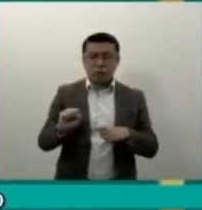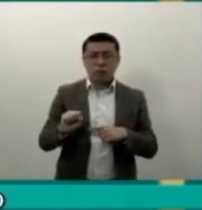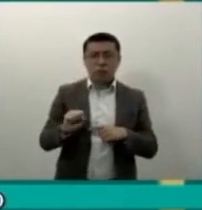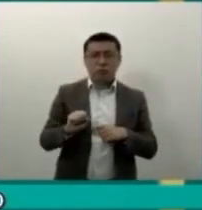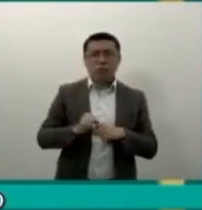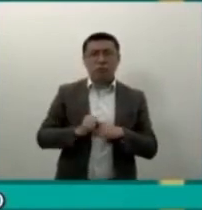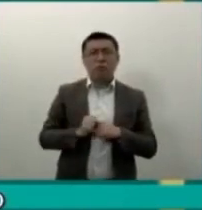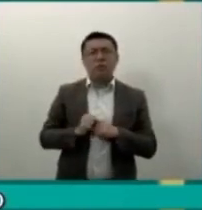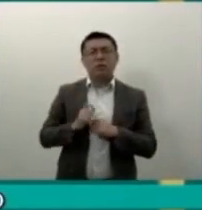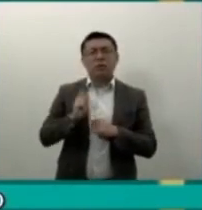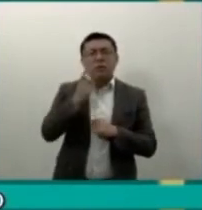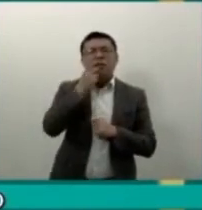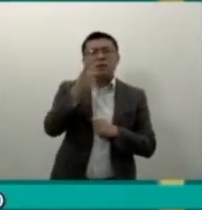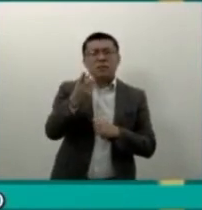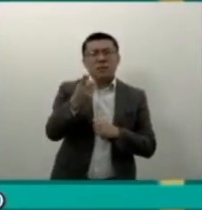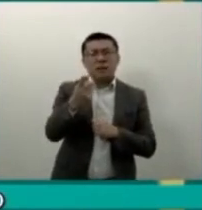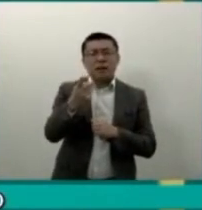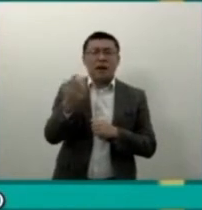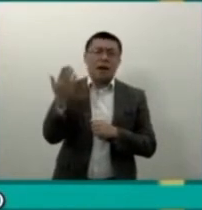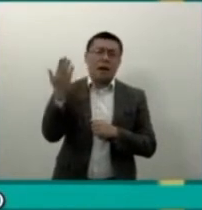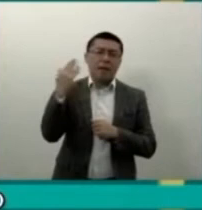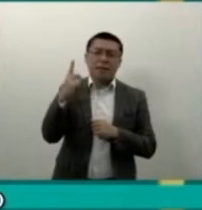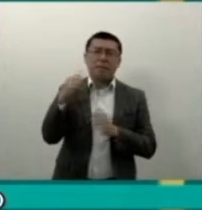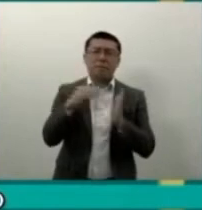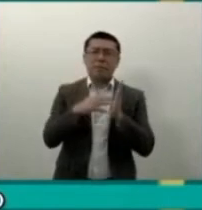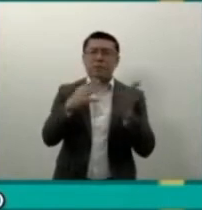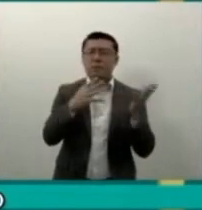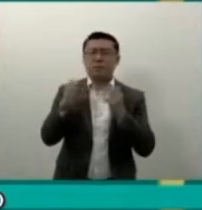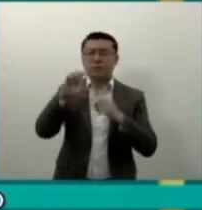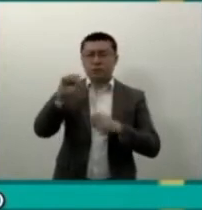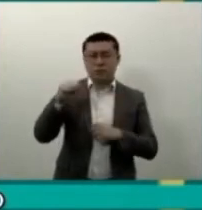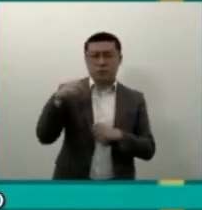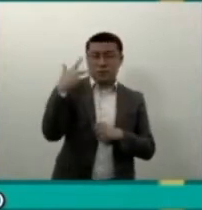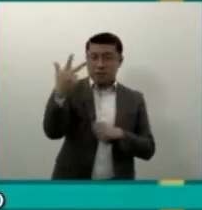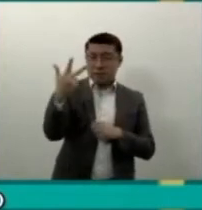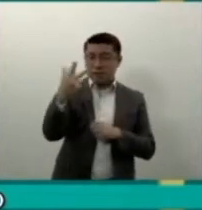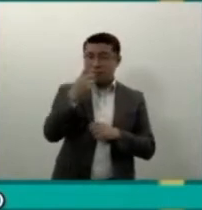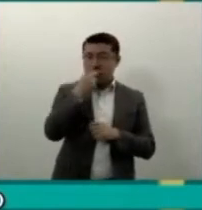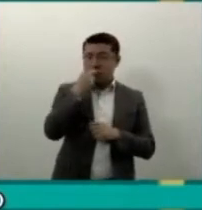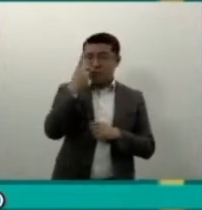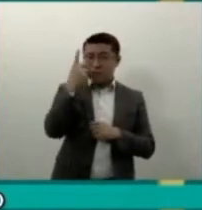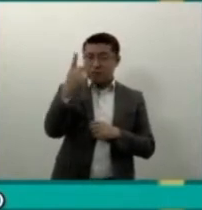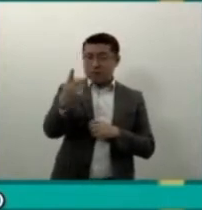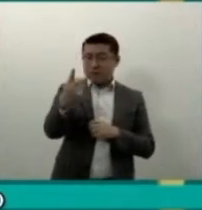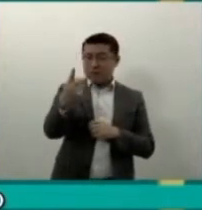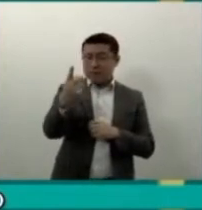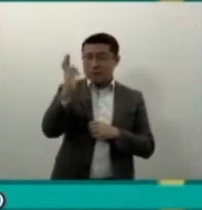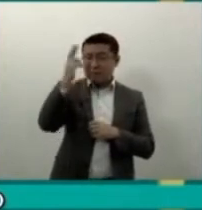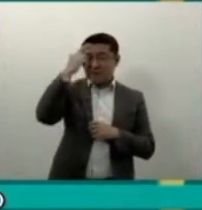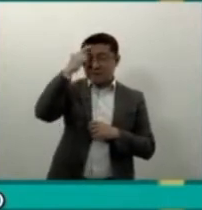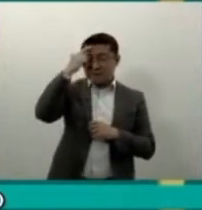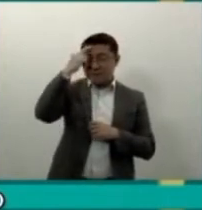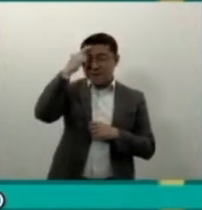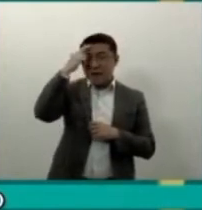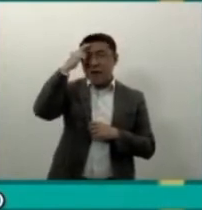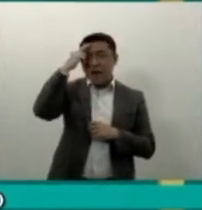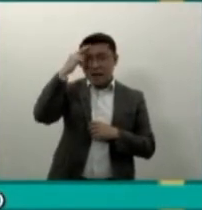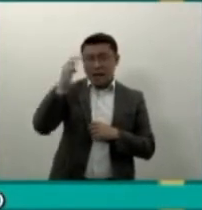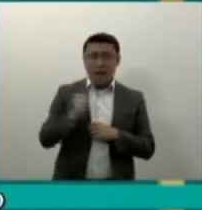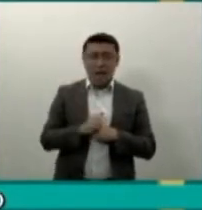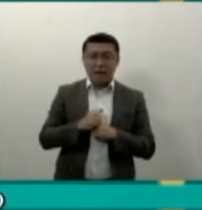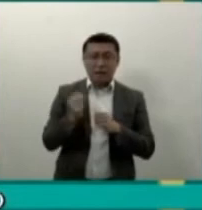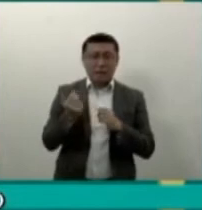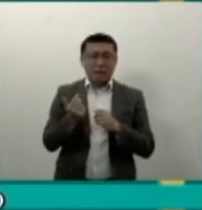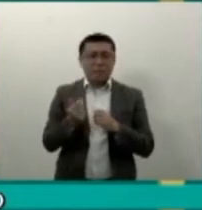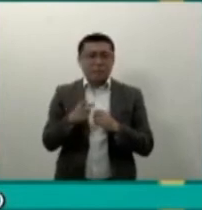Barrosierra, pronunciara en 1968, uno de los momentos cruciales para el nacimiento de la